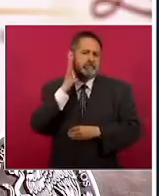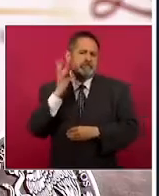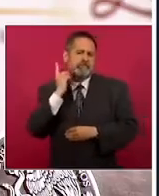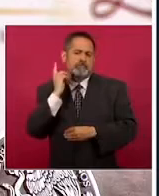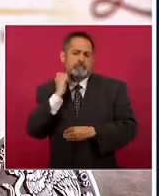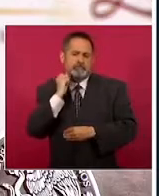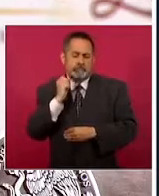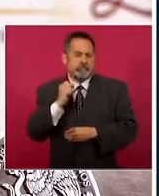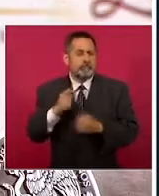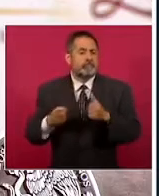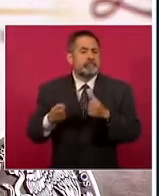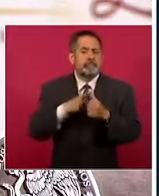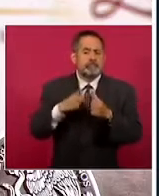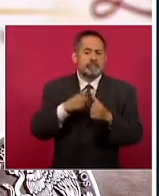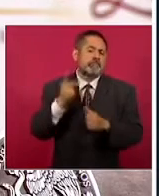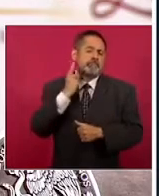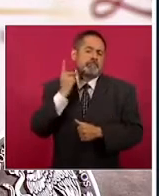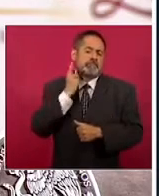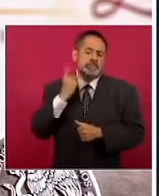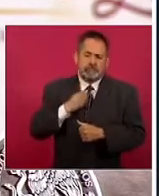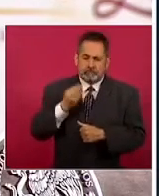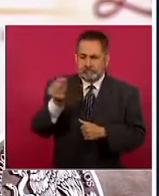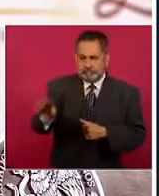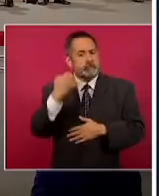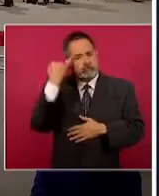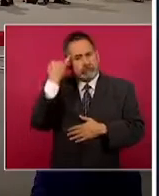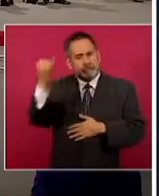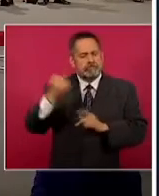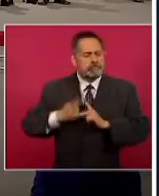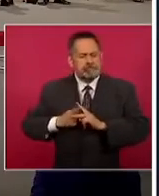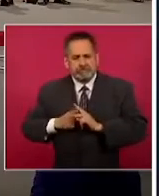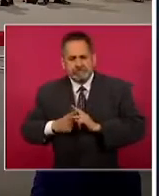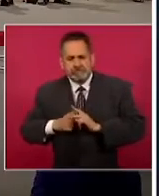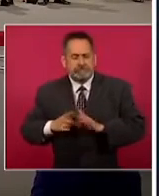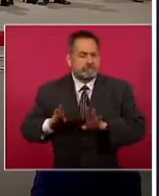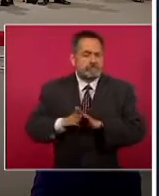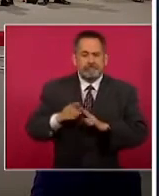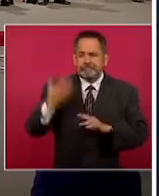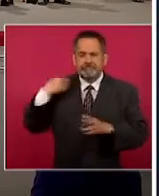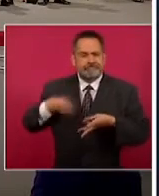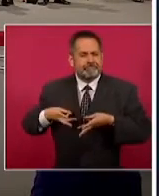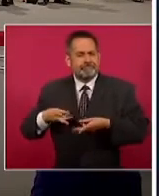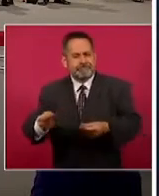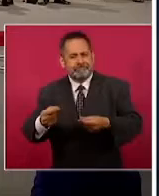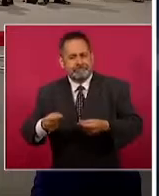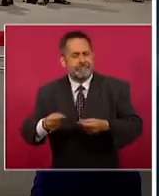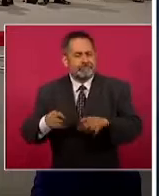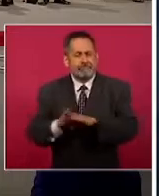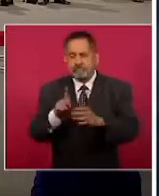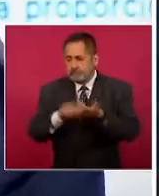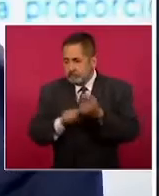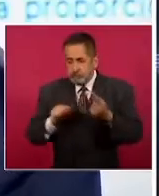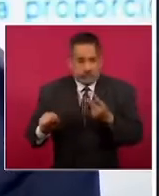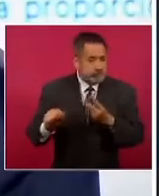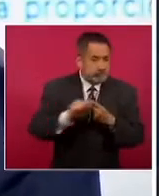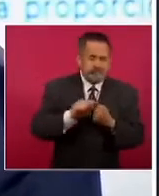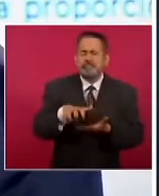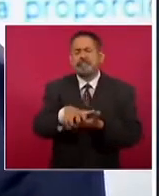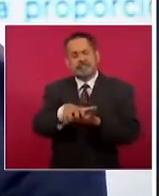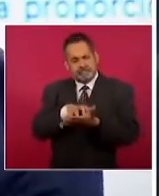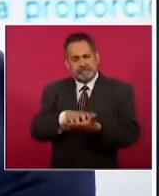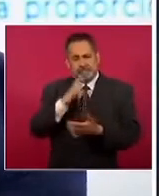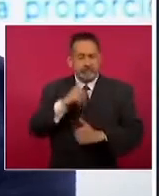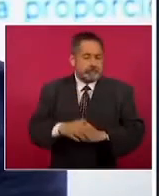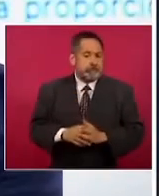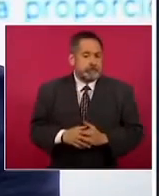con la intención de que sean moneda de cambio de que digan bueno dejo esta idea del